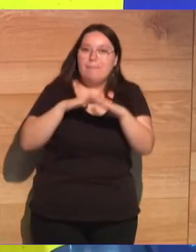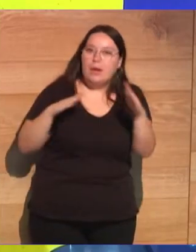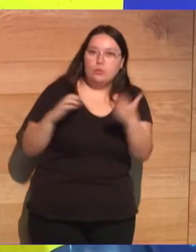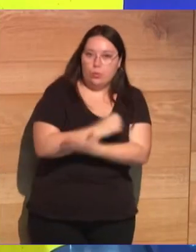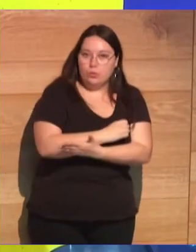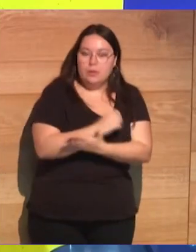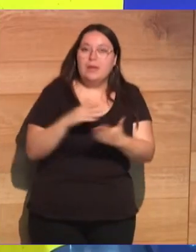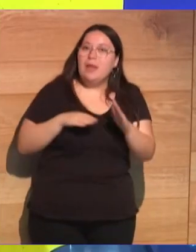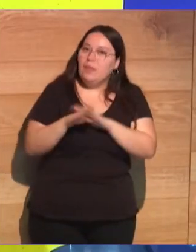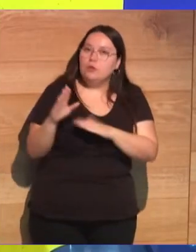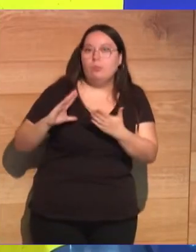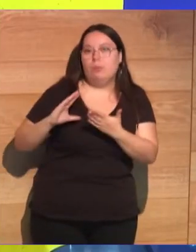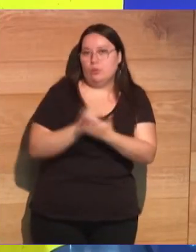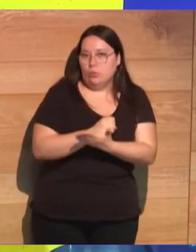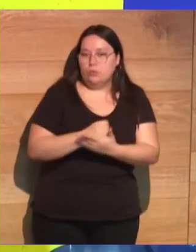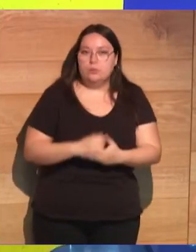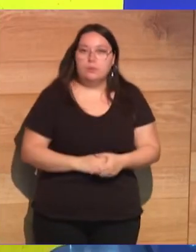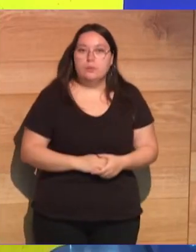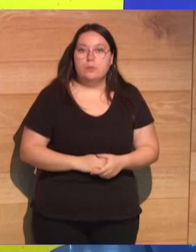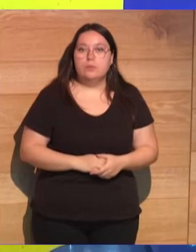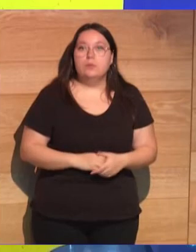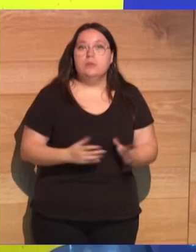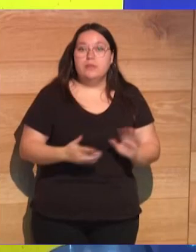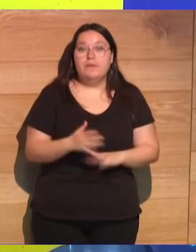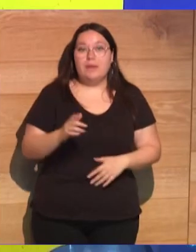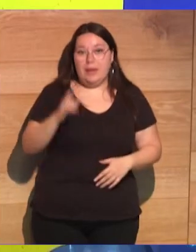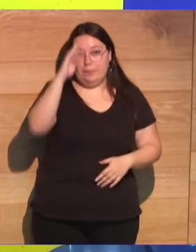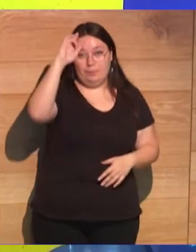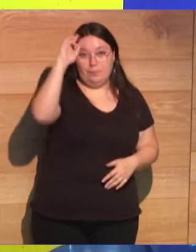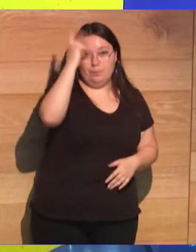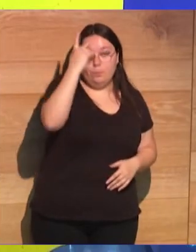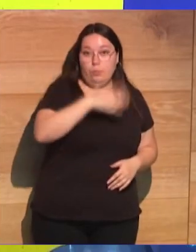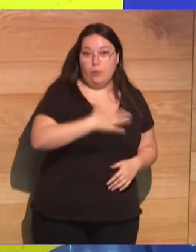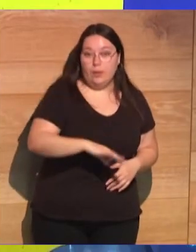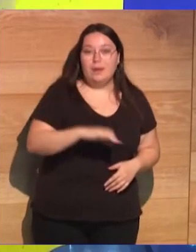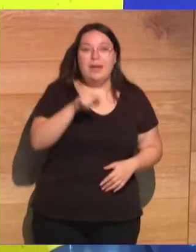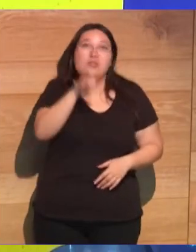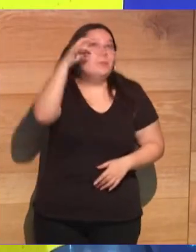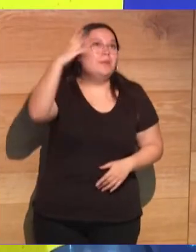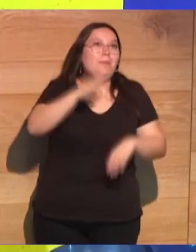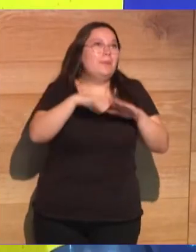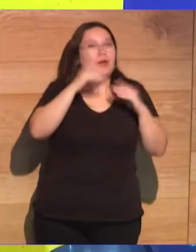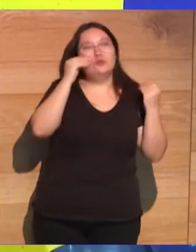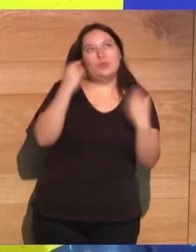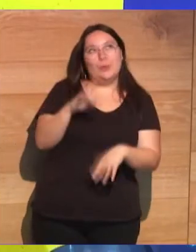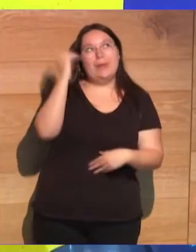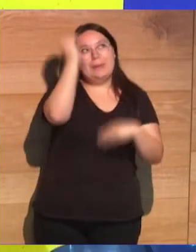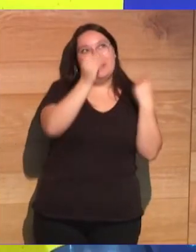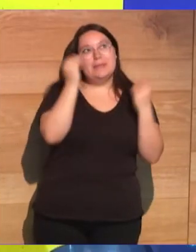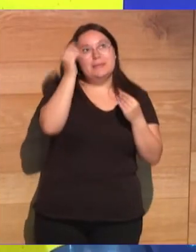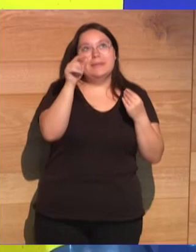acceso tiene que ser universal. Luego, primero está ese cambio de mentalidad de, oye, no inventemos esto para sustituir y pensar